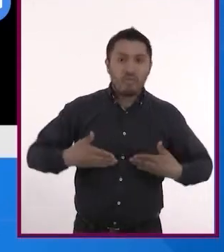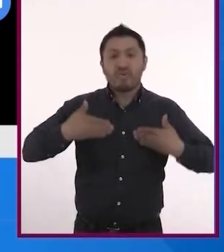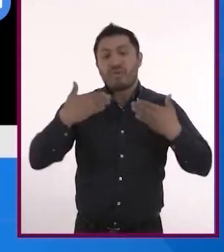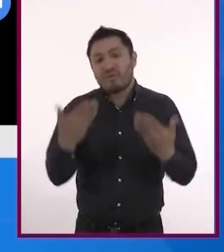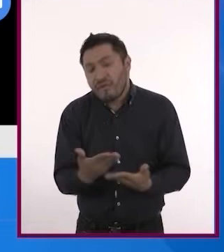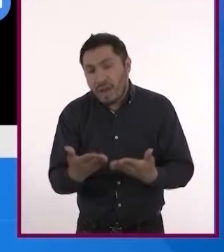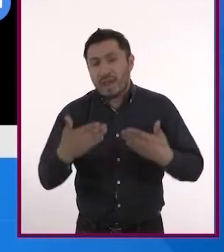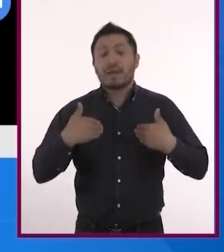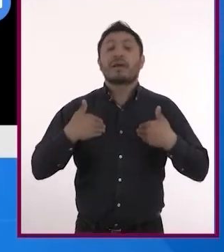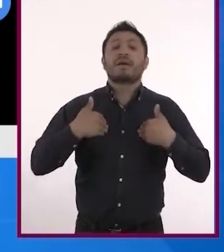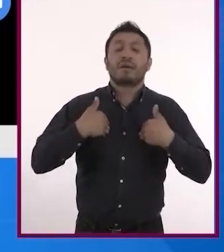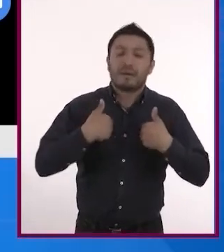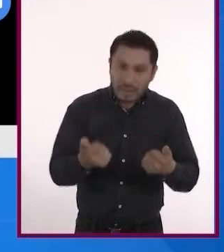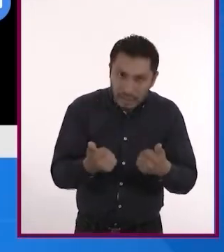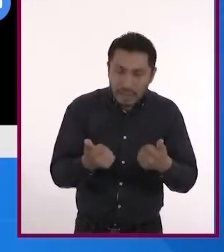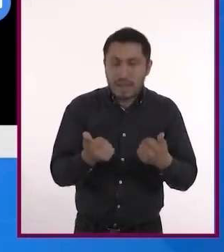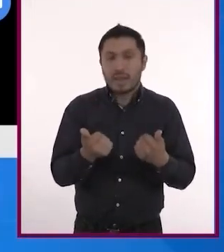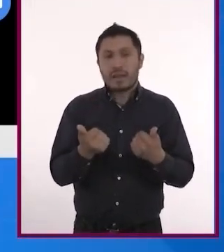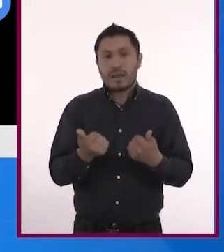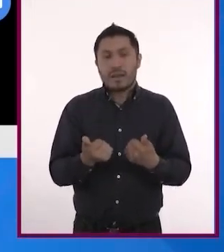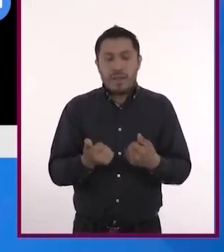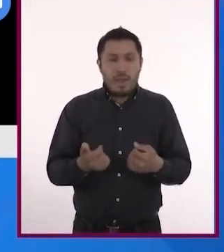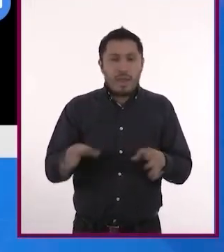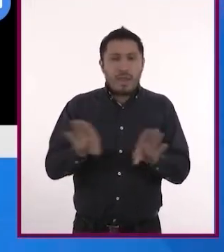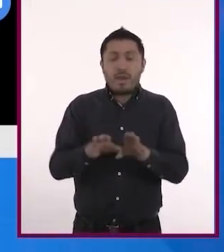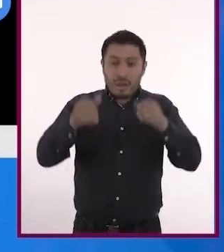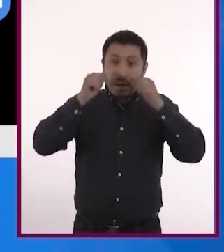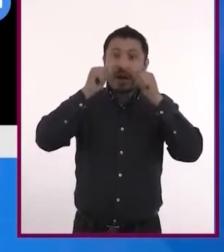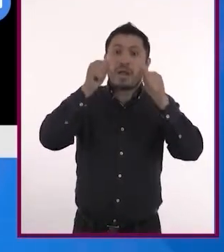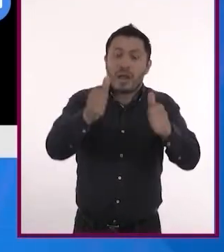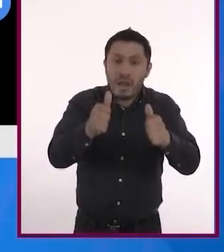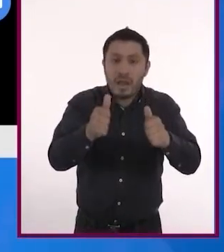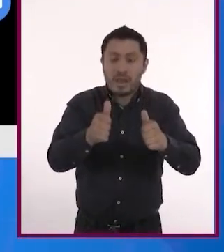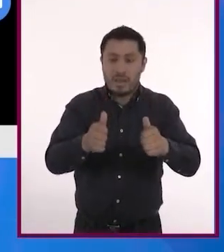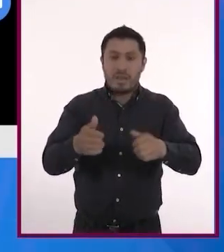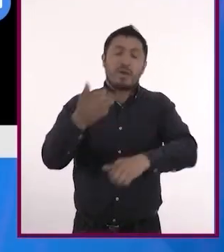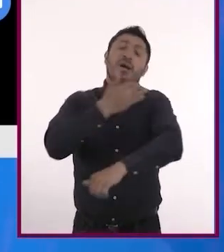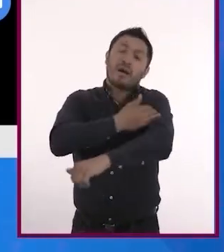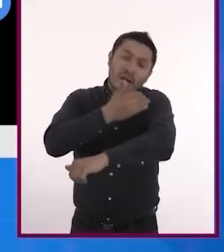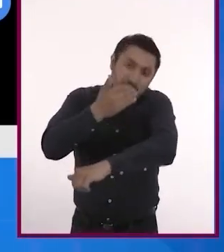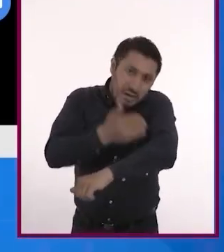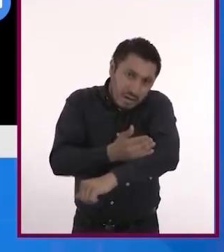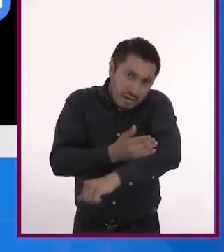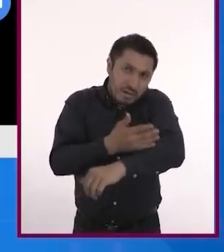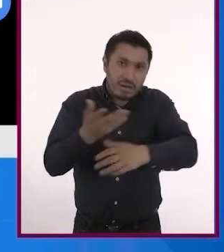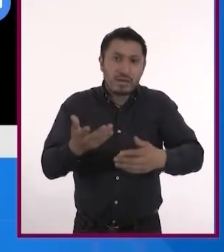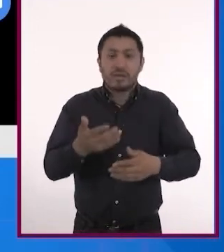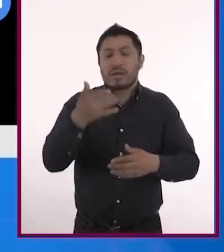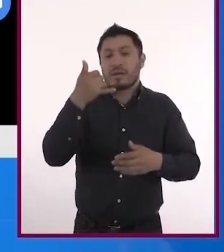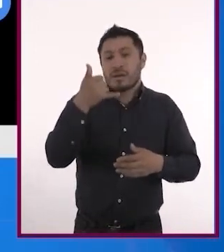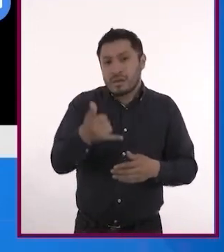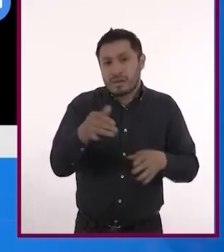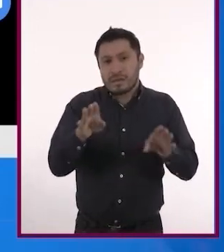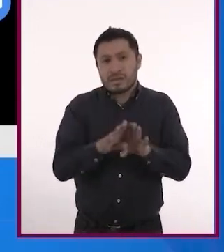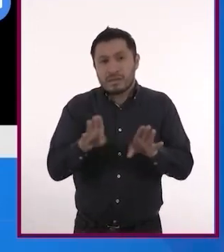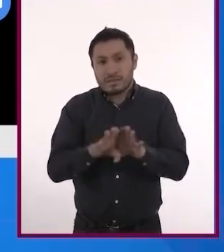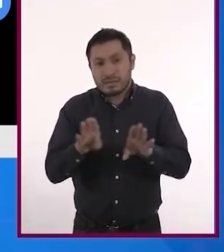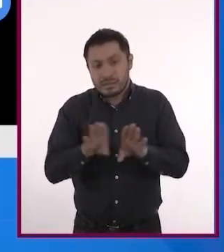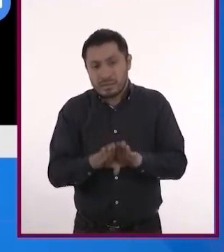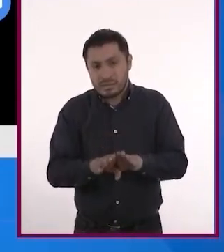brindando comprensión, brindando escucha, acompañando y acercando